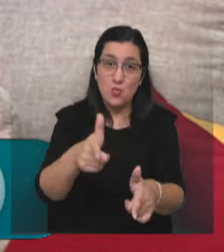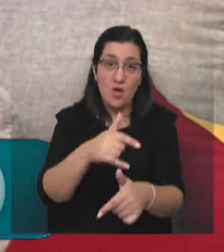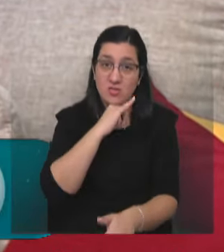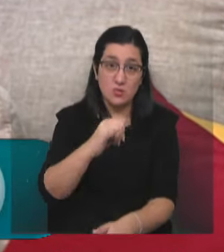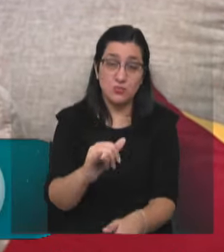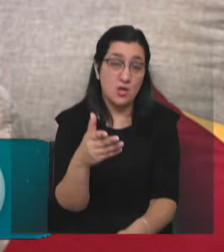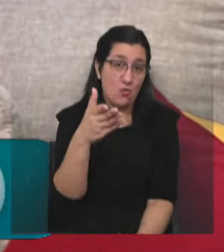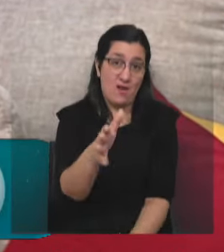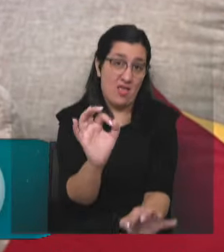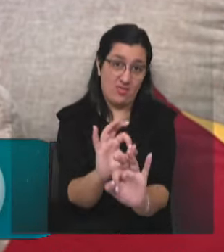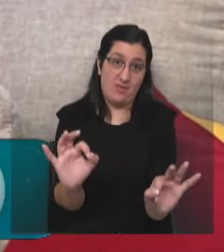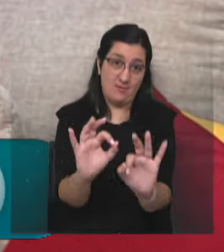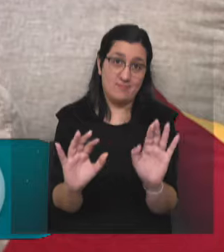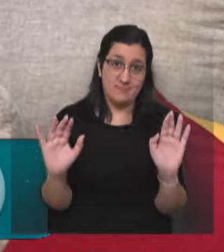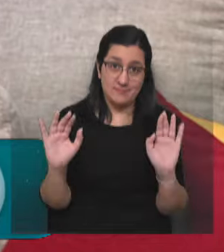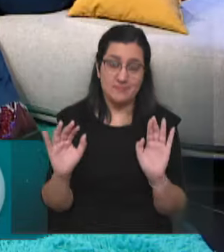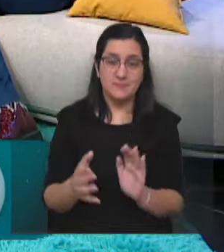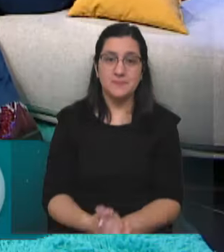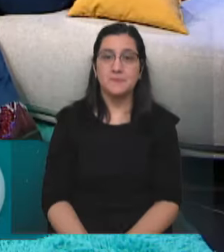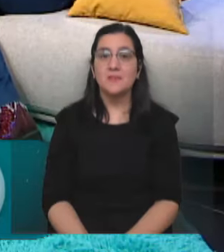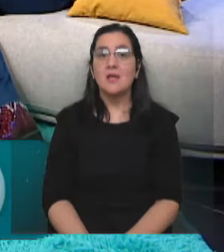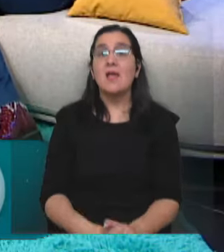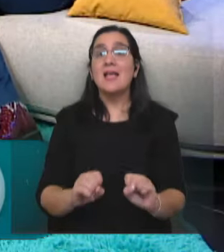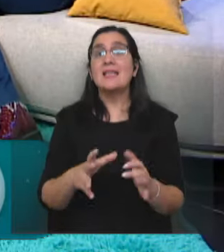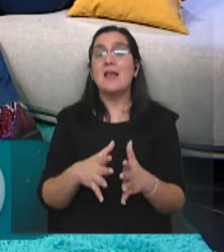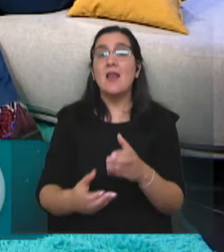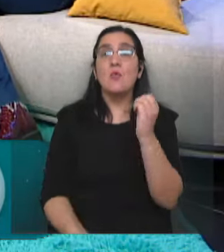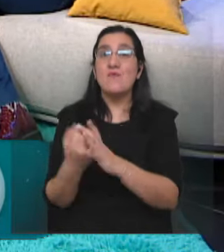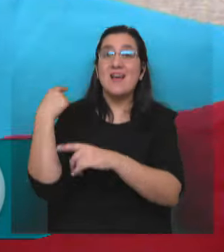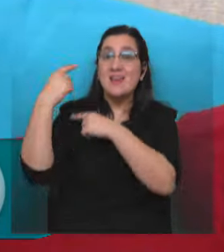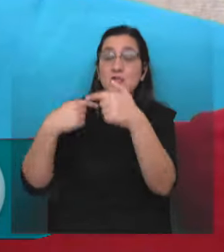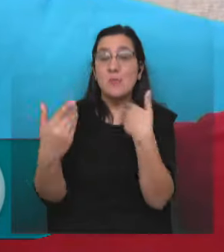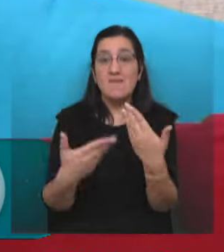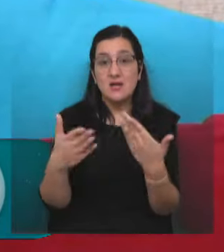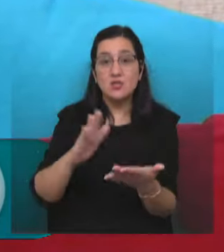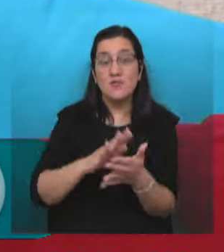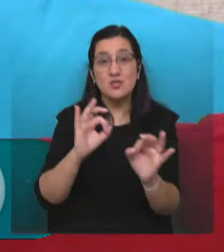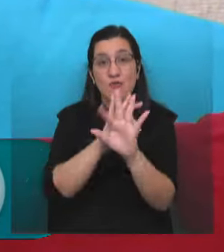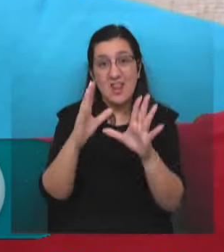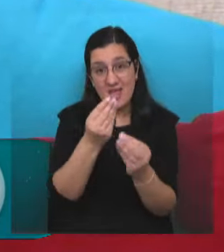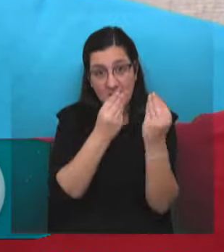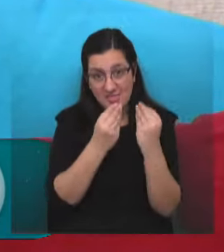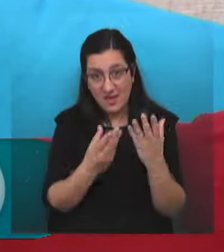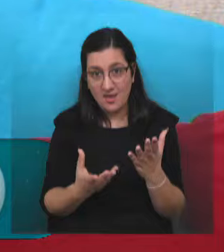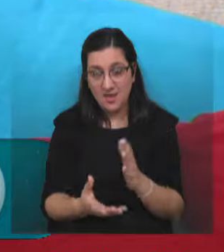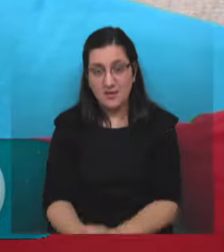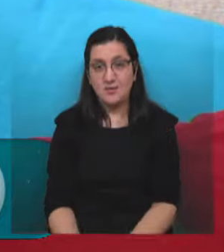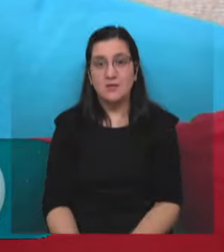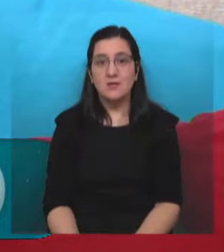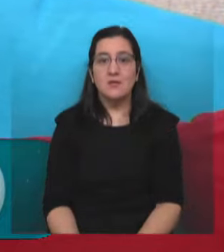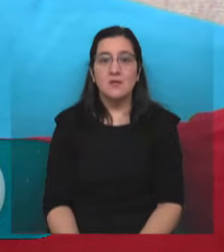Pero no es lo común. Claro. ¿Cómo están las nuevas generaciones para hablar de soberanía alimentaria? ¿Esa conciencia que vos estás diciendo es